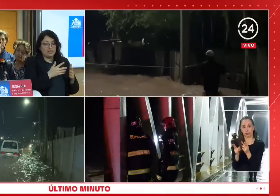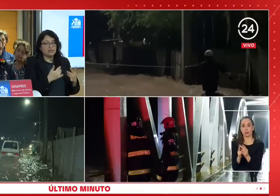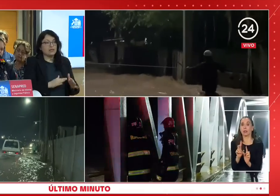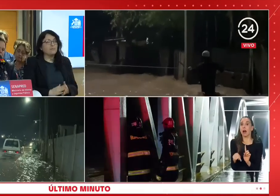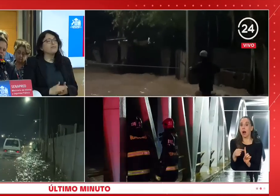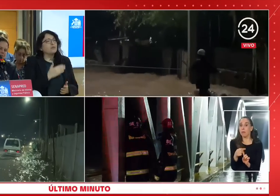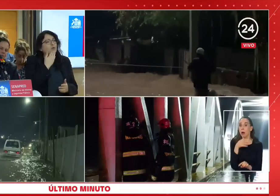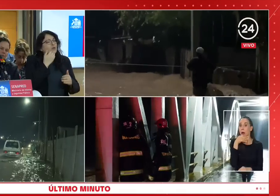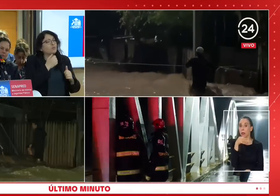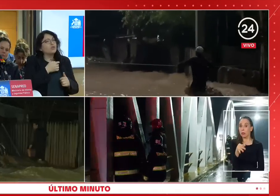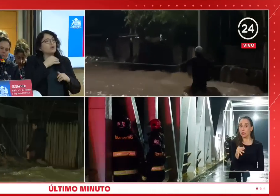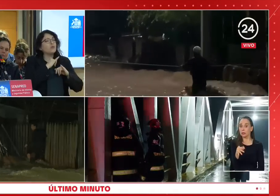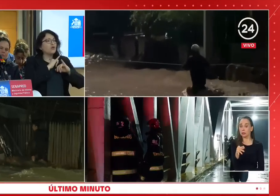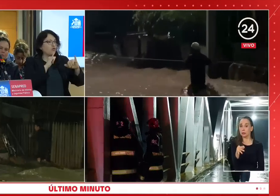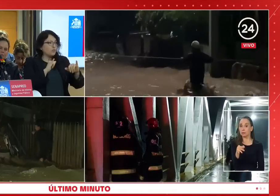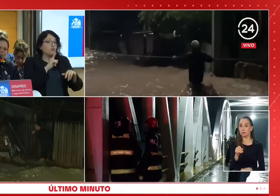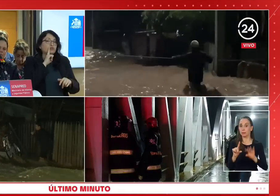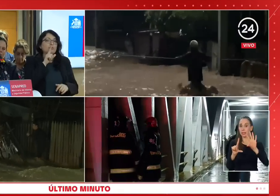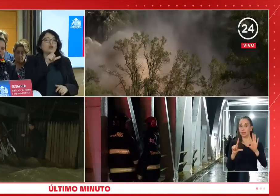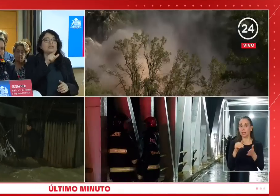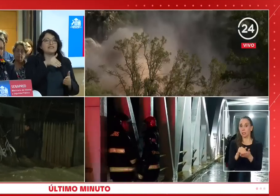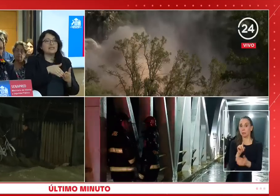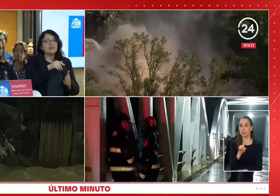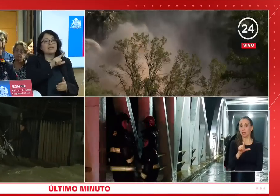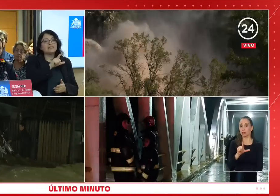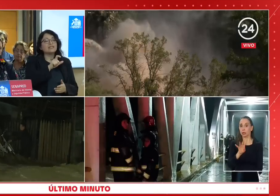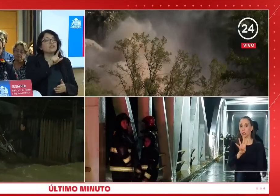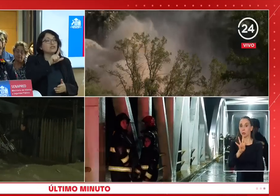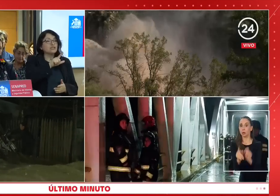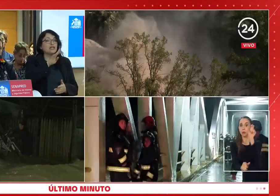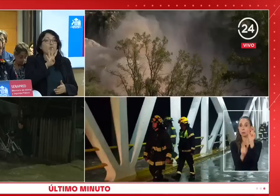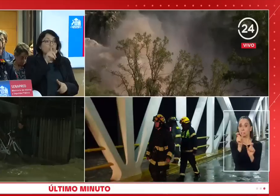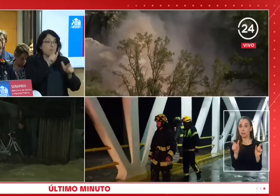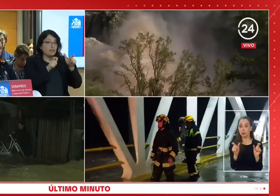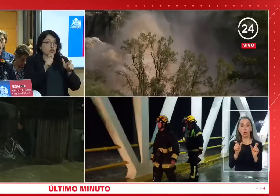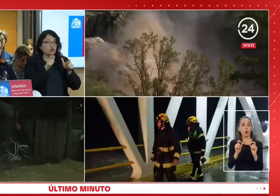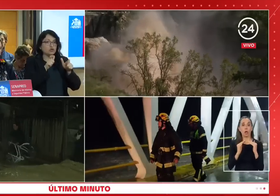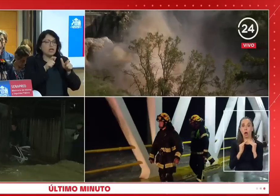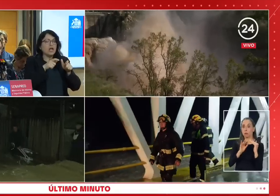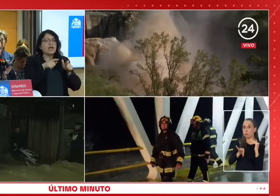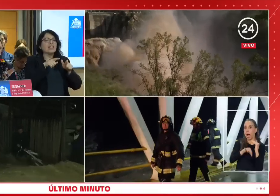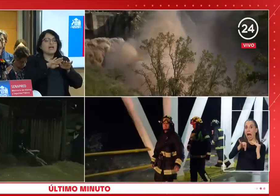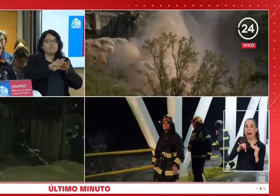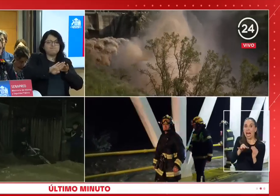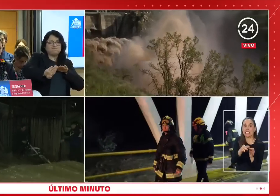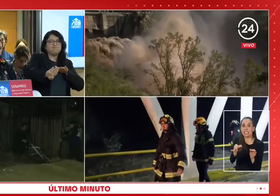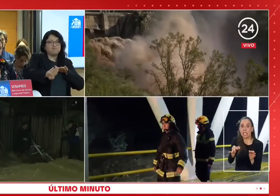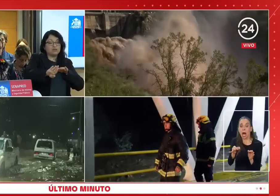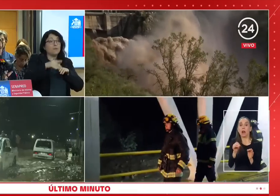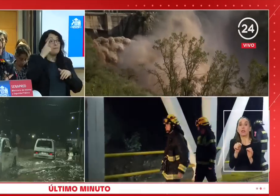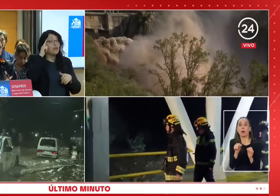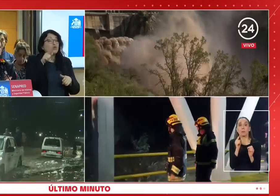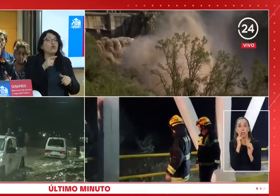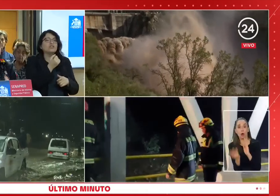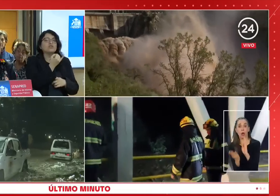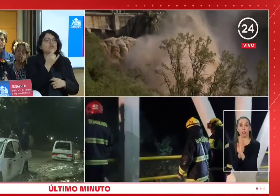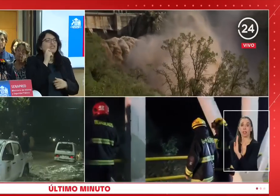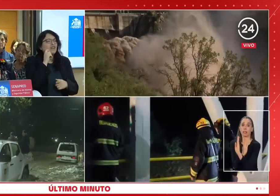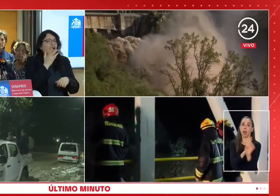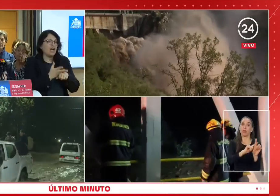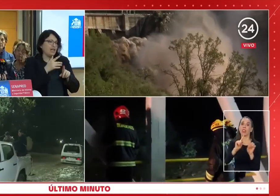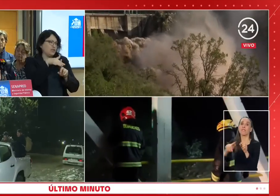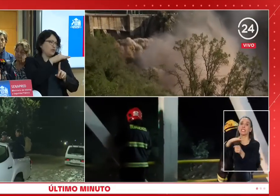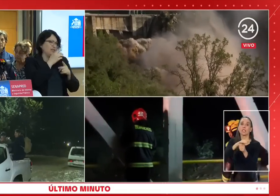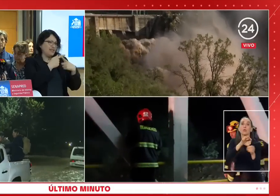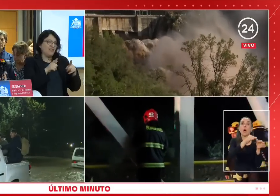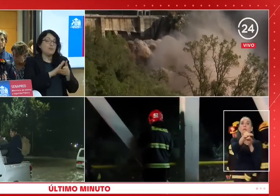decir además que tenemos siete mil ciento setenta y cuatro personas aisladas pero este número esconde situaciones muy distintas